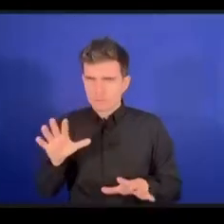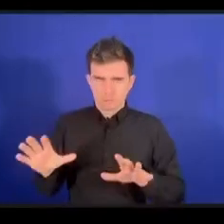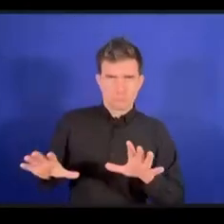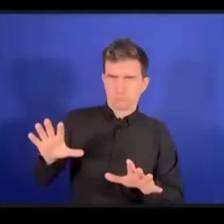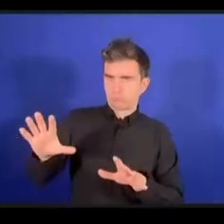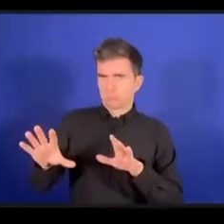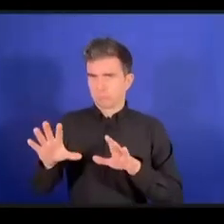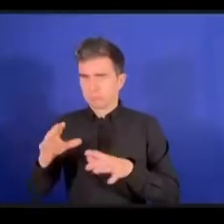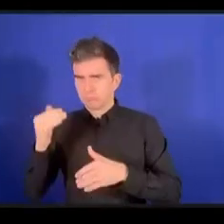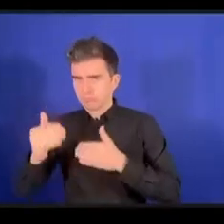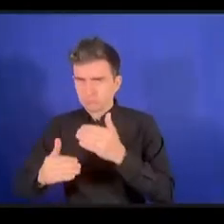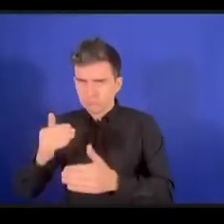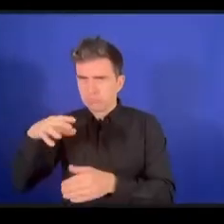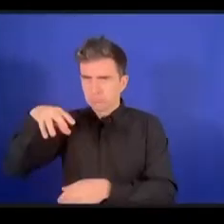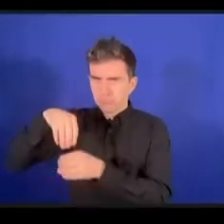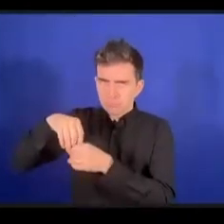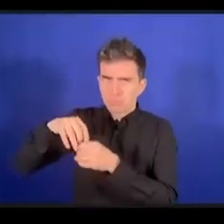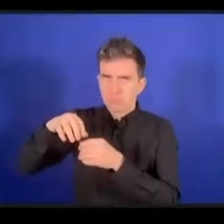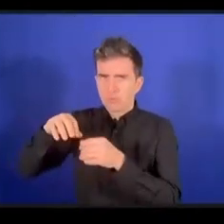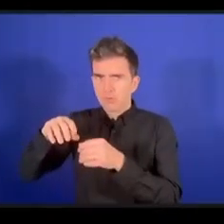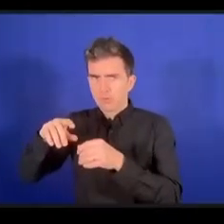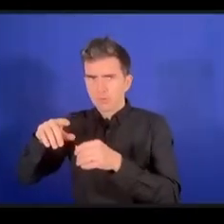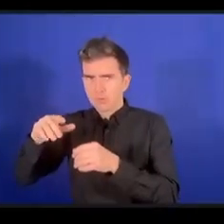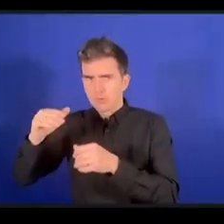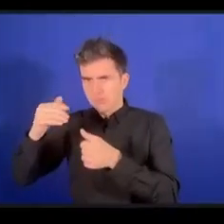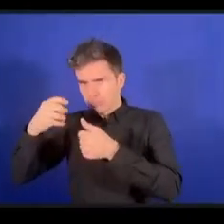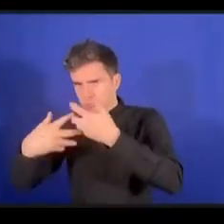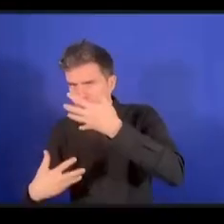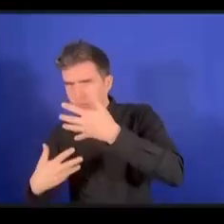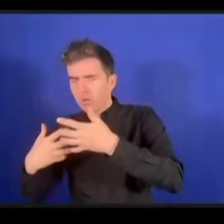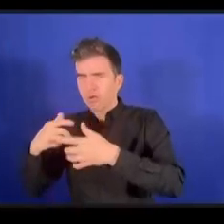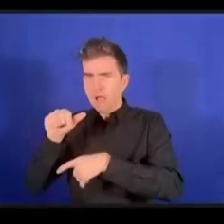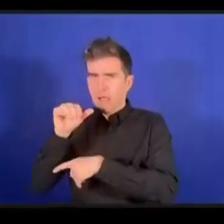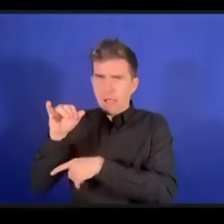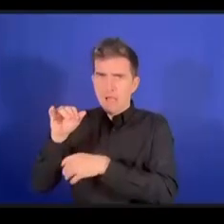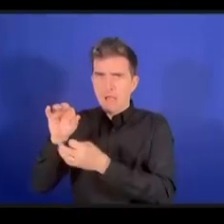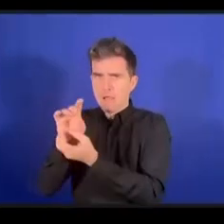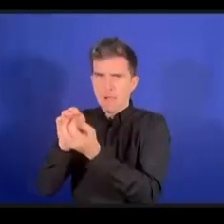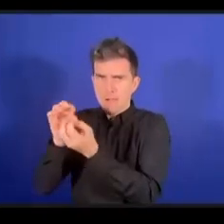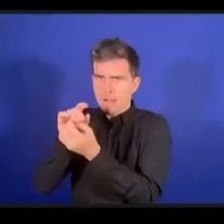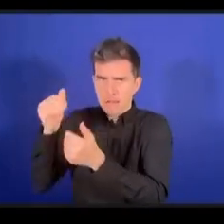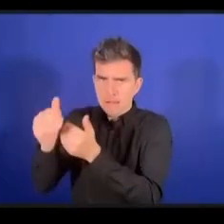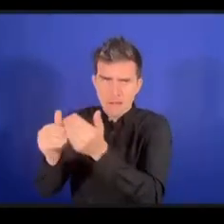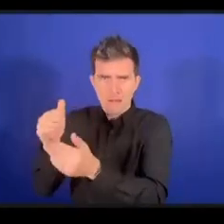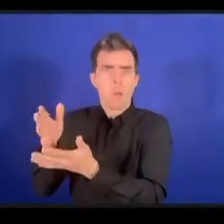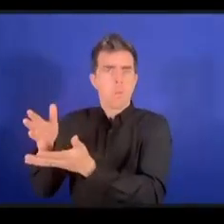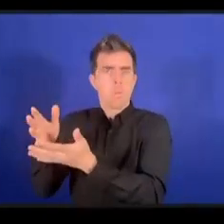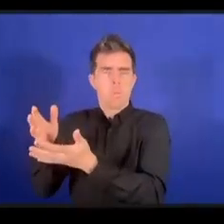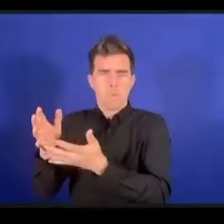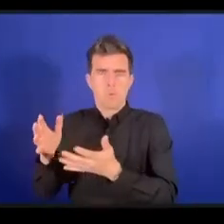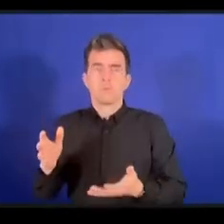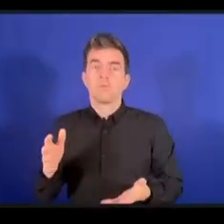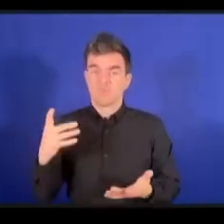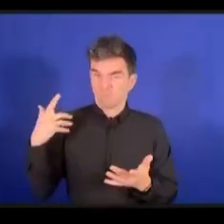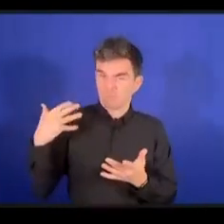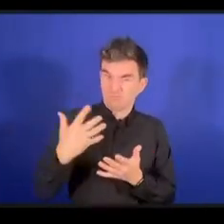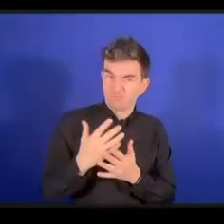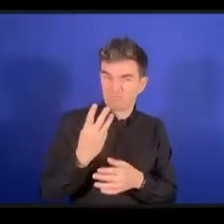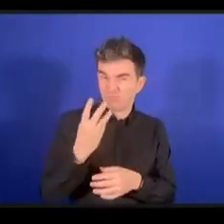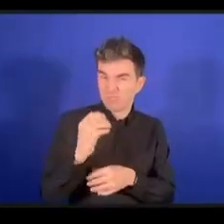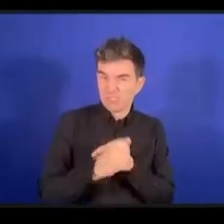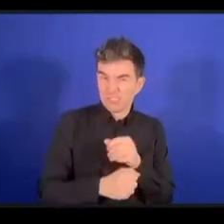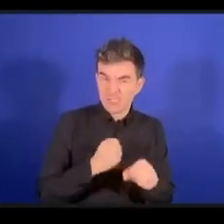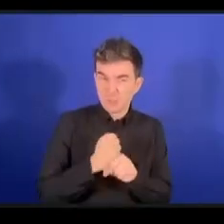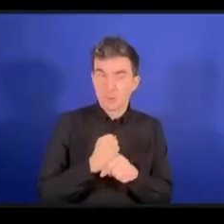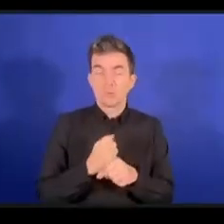que hemos estado Aprendiendo a través de casi tres décadas de estudios formales sobre gobernanza de internet e interacción con las